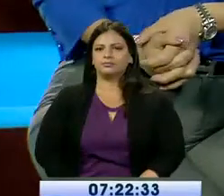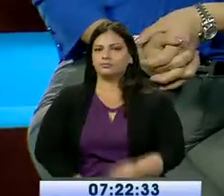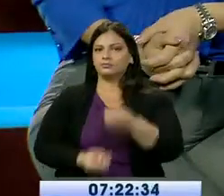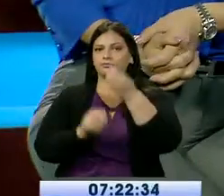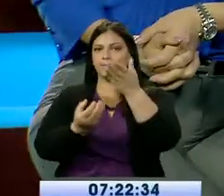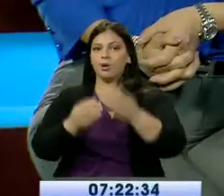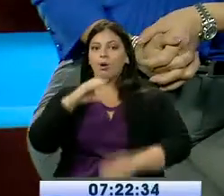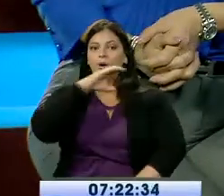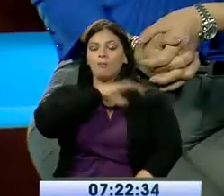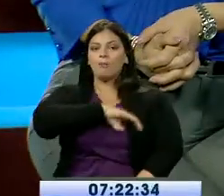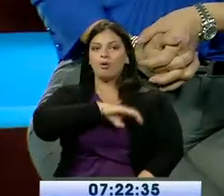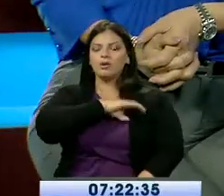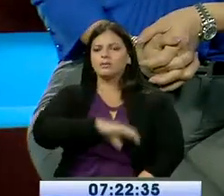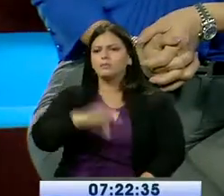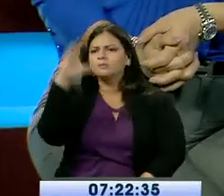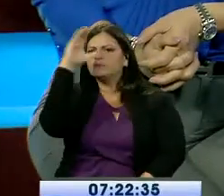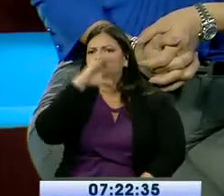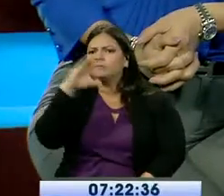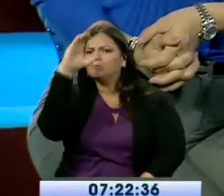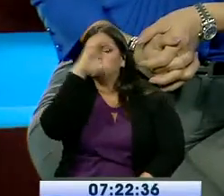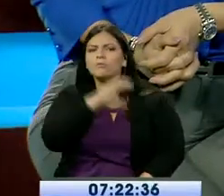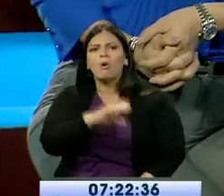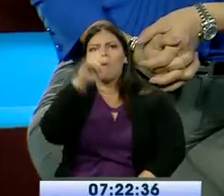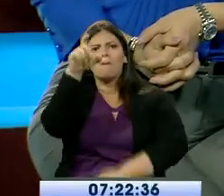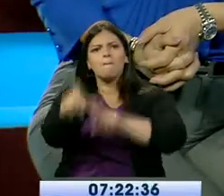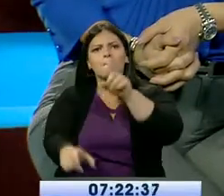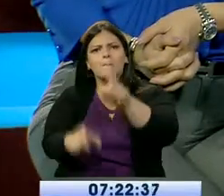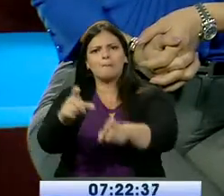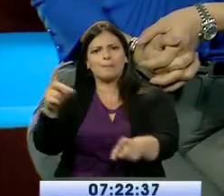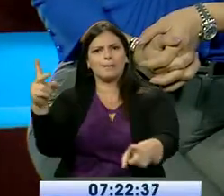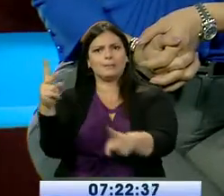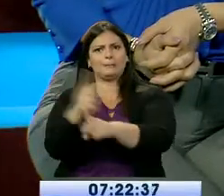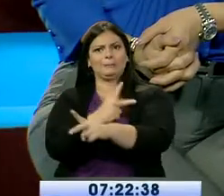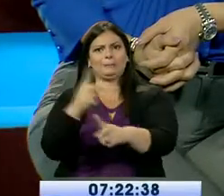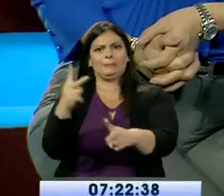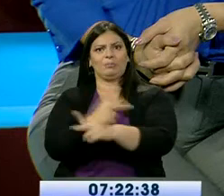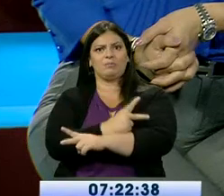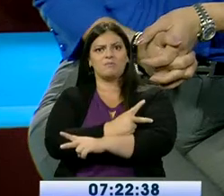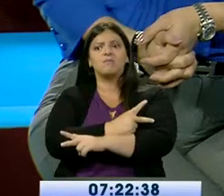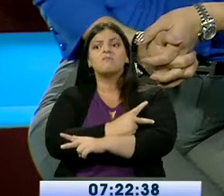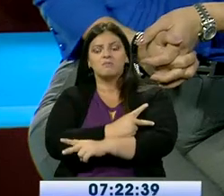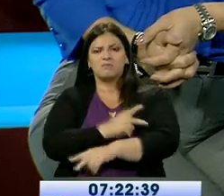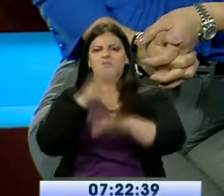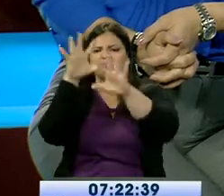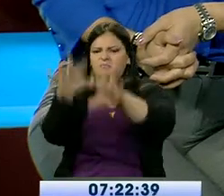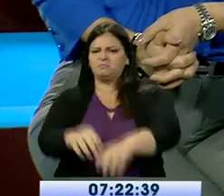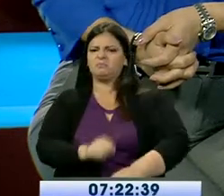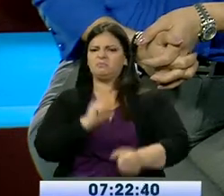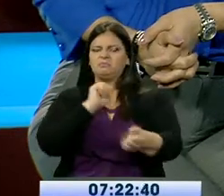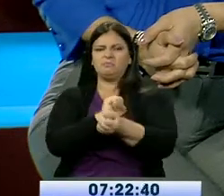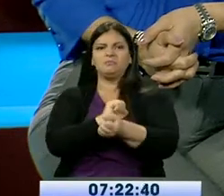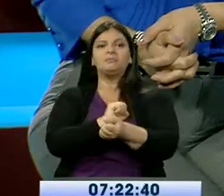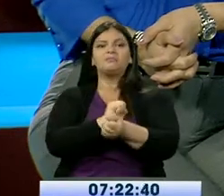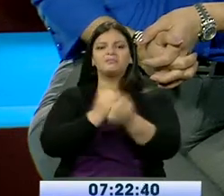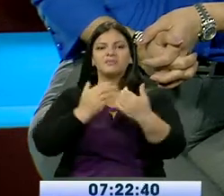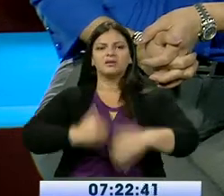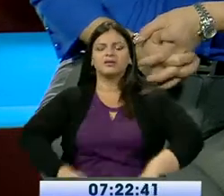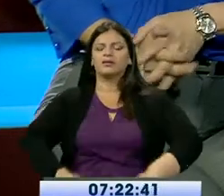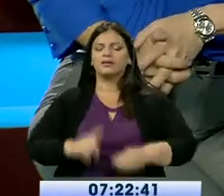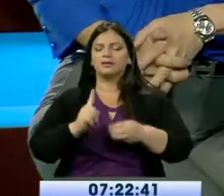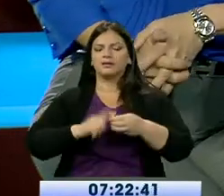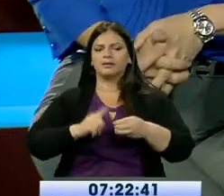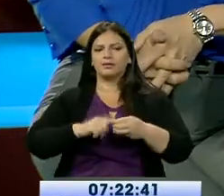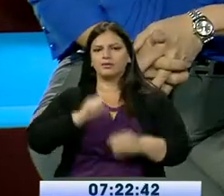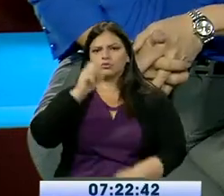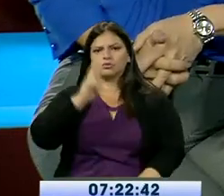locales capturaron a supuestos integrantes de una banda delictiva en el sur de Quito. Estarían involucrados en diferentes delitos como